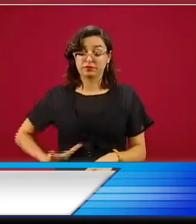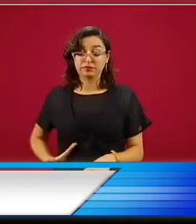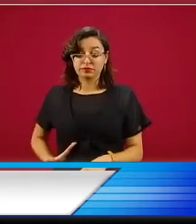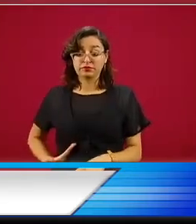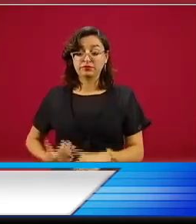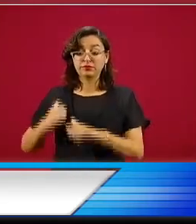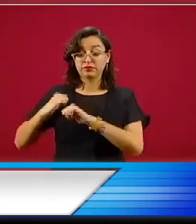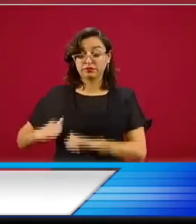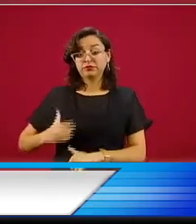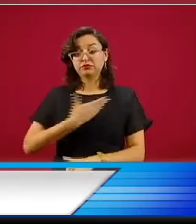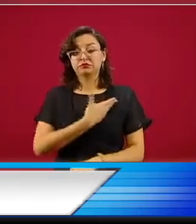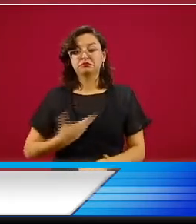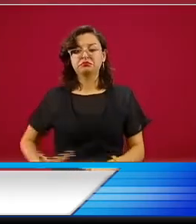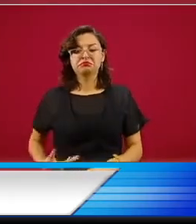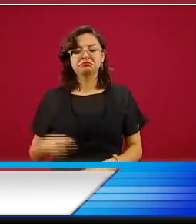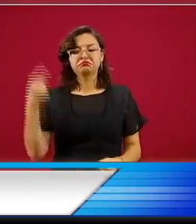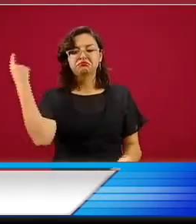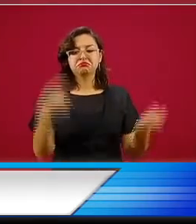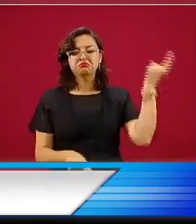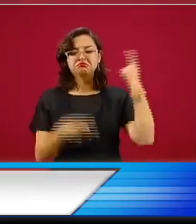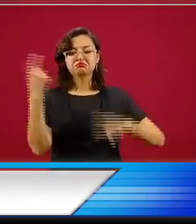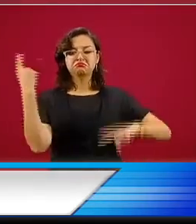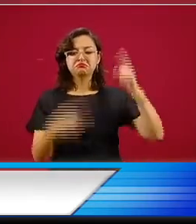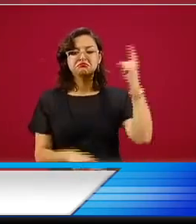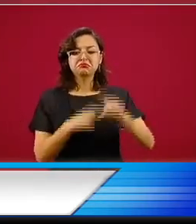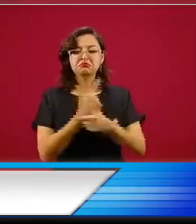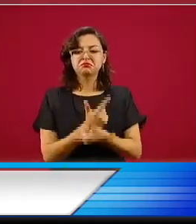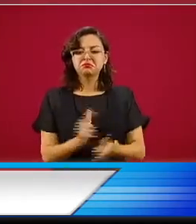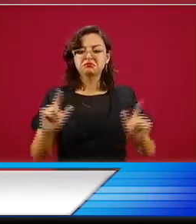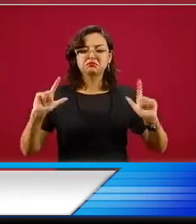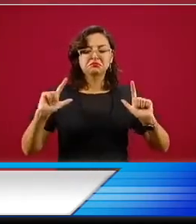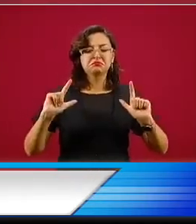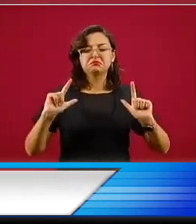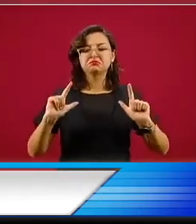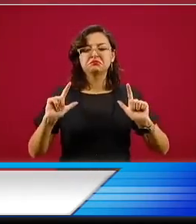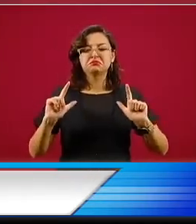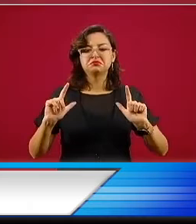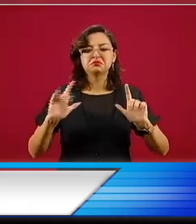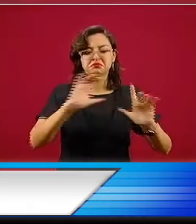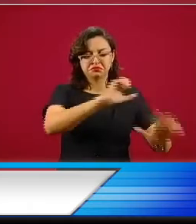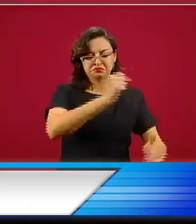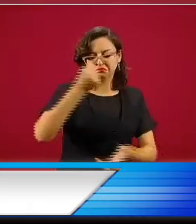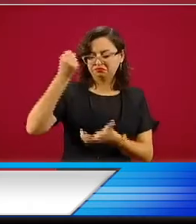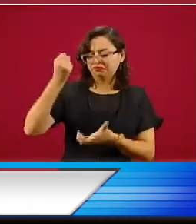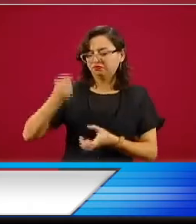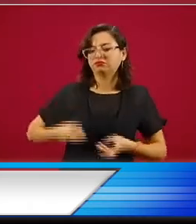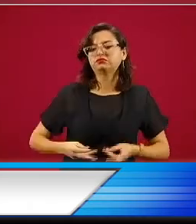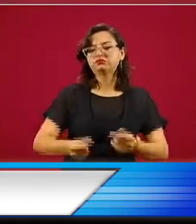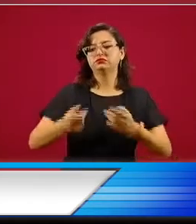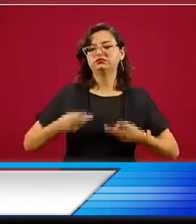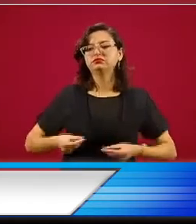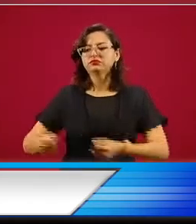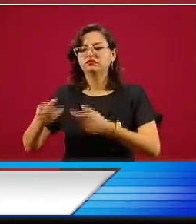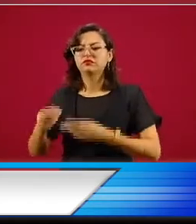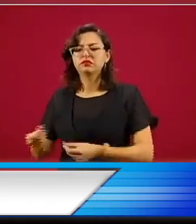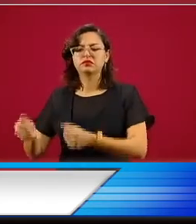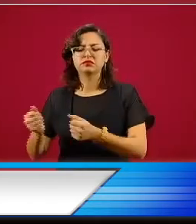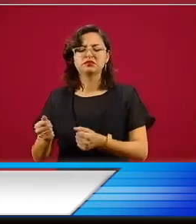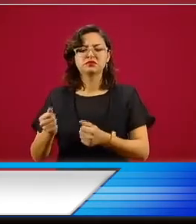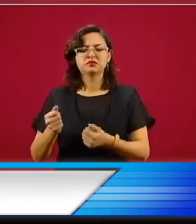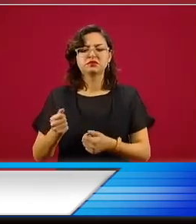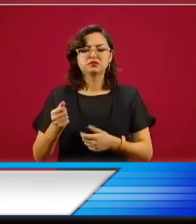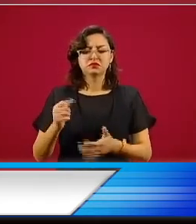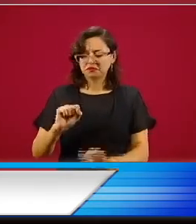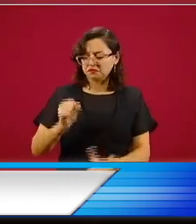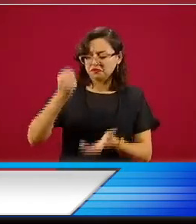paulatina en los municipios en los que hasta el momento no se han presentado casos. Este jueves se presentará esta nueva proyección de los científicos que